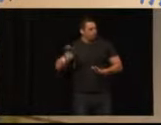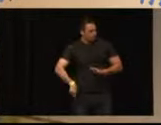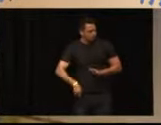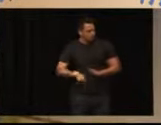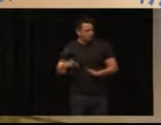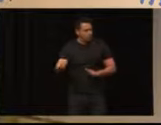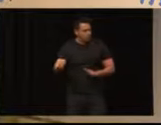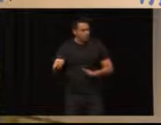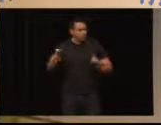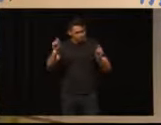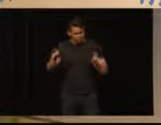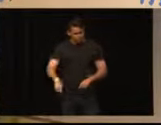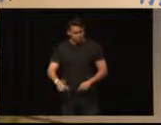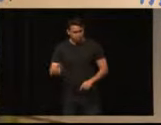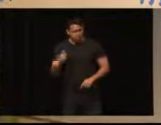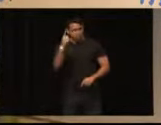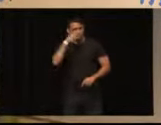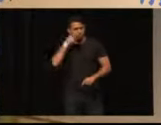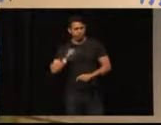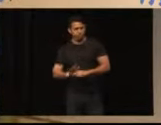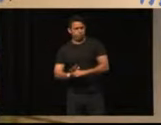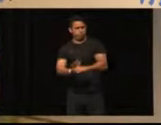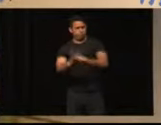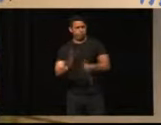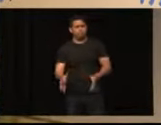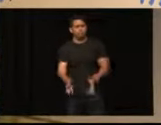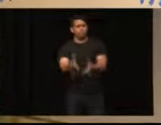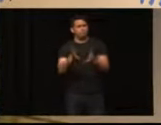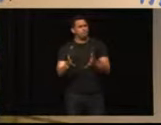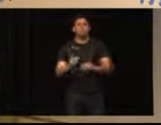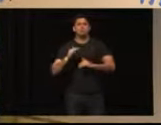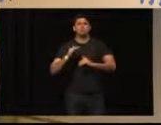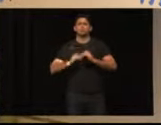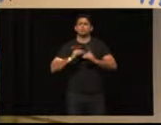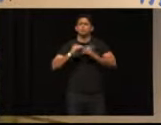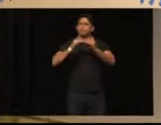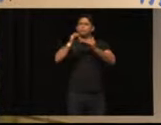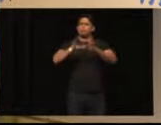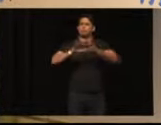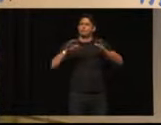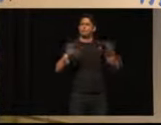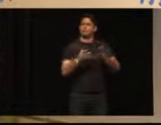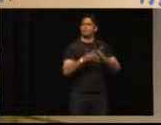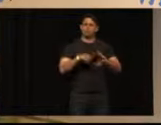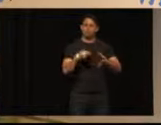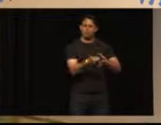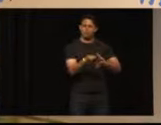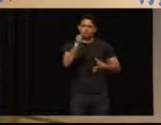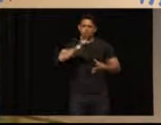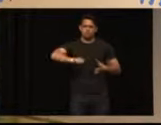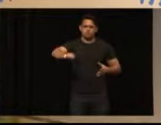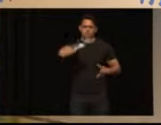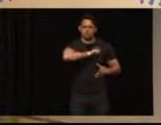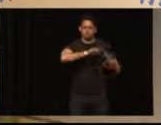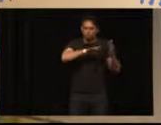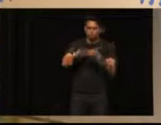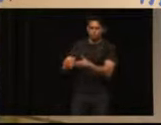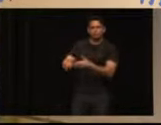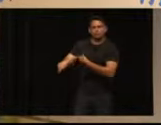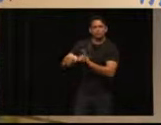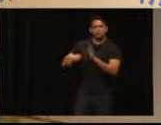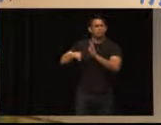pueda ser pionero en un desarrollo de una organización social dirigida al